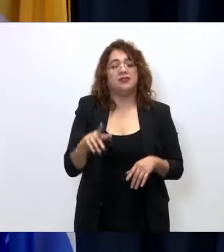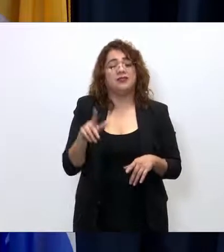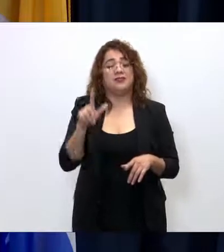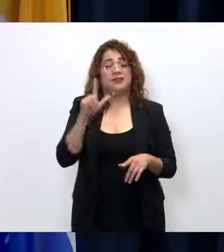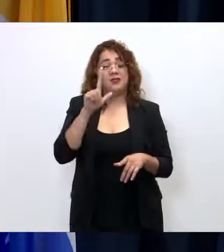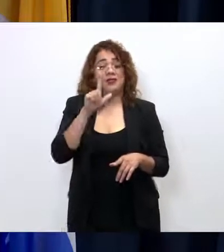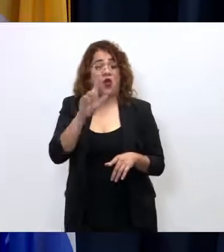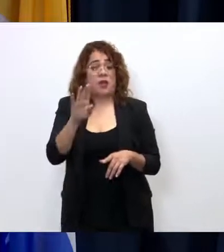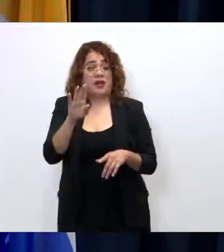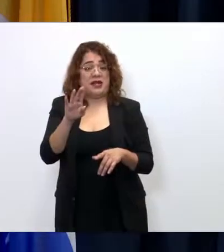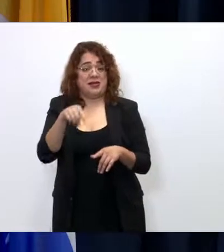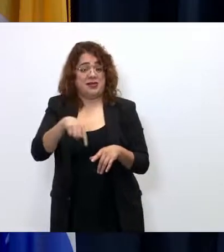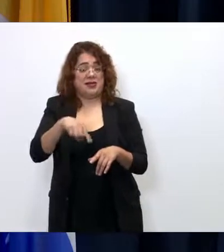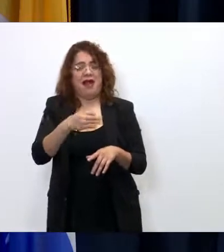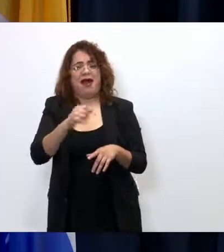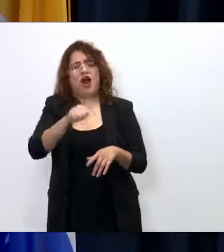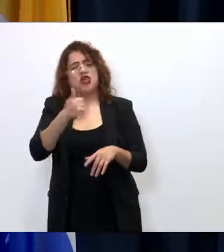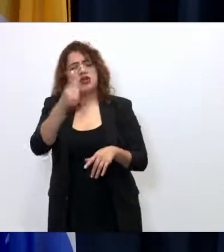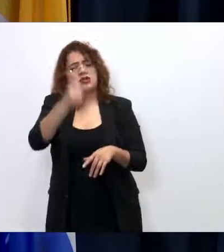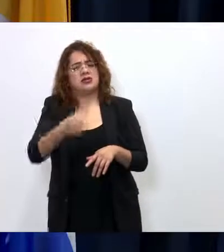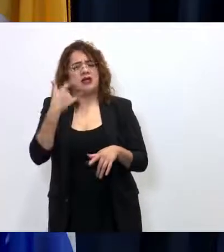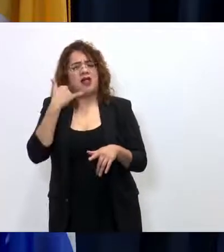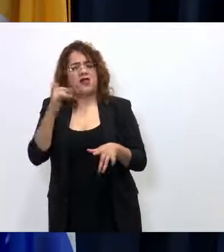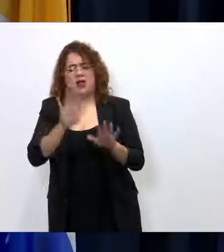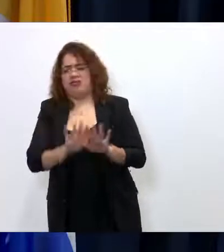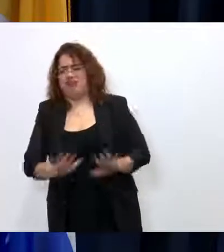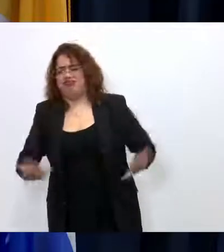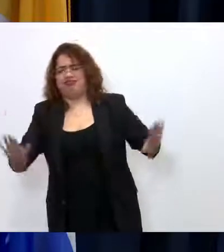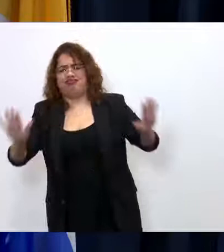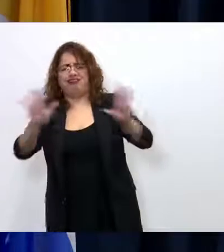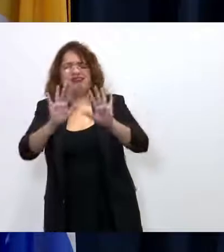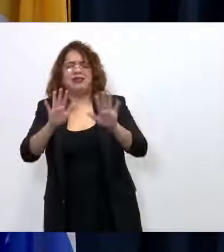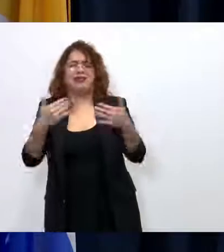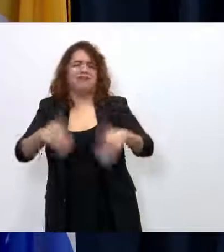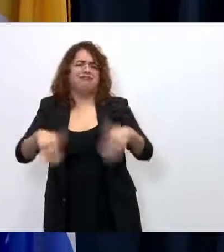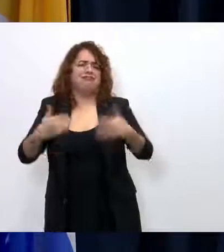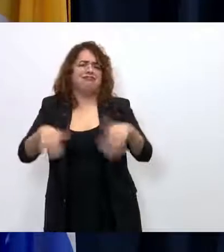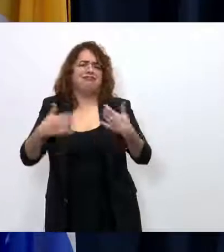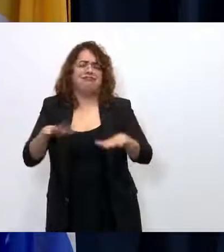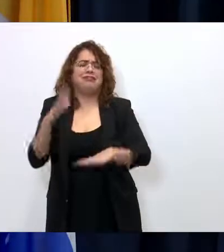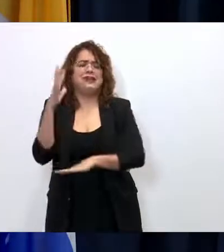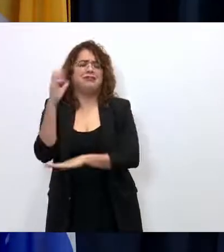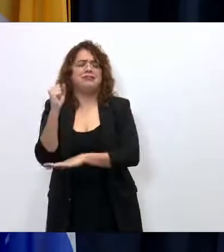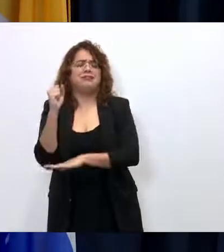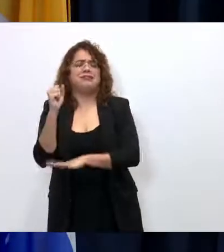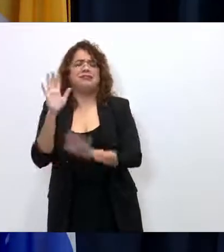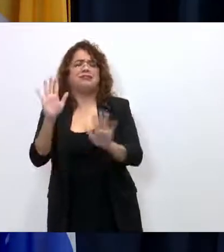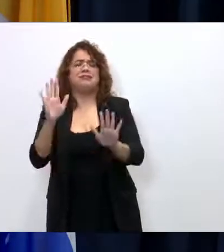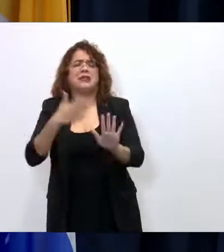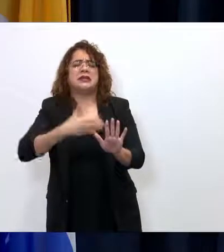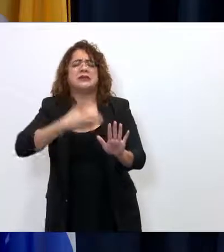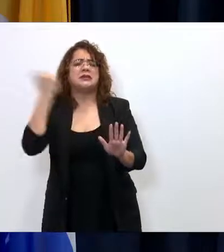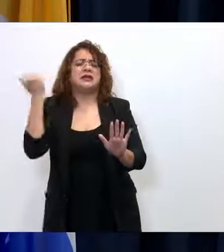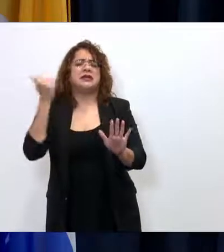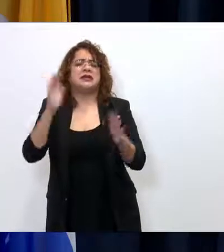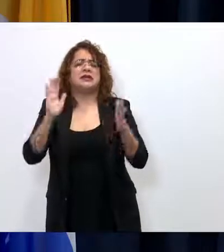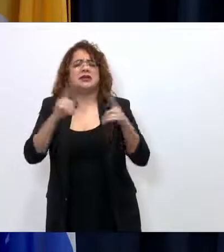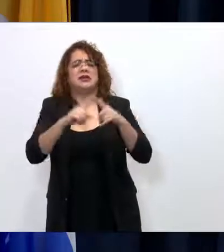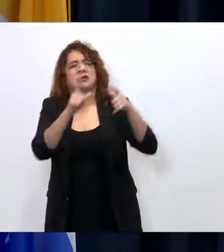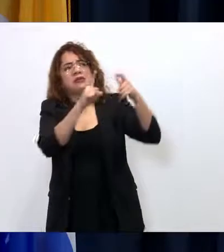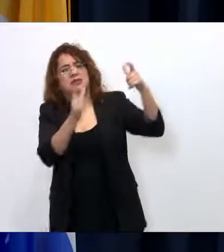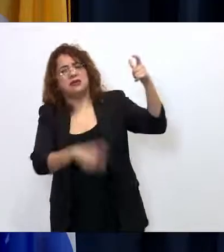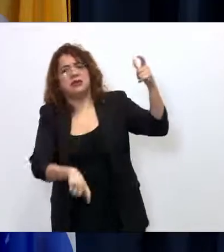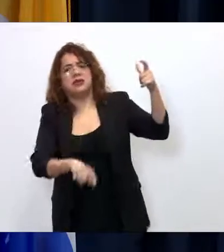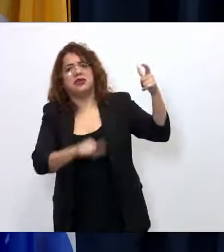mejores indicadores que en comparación con el estado de California en general.